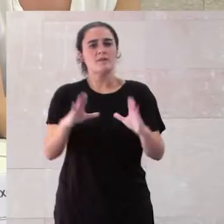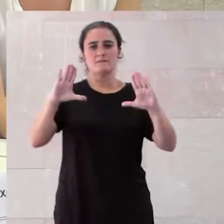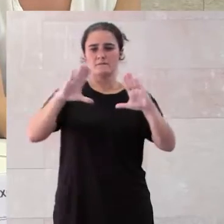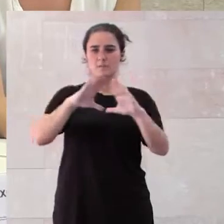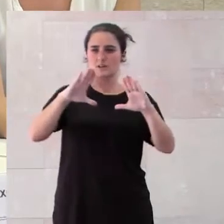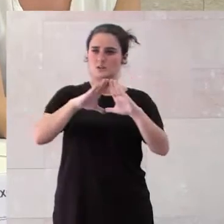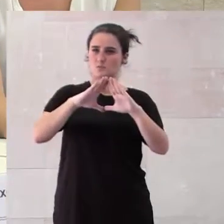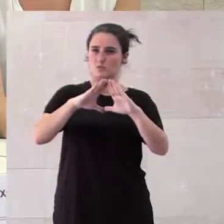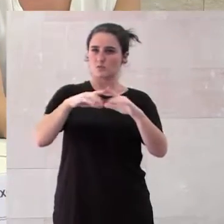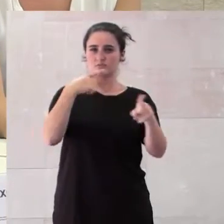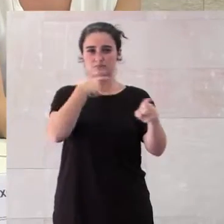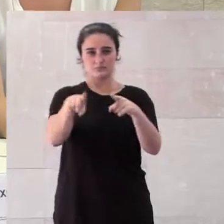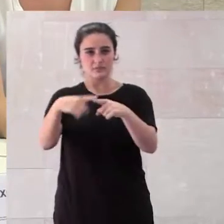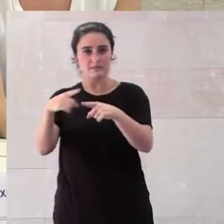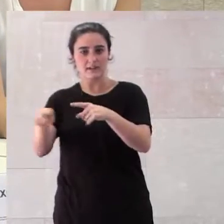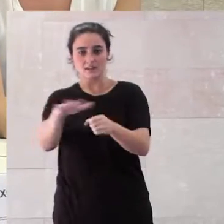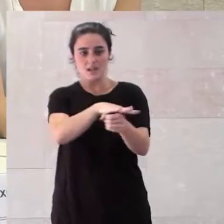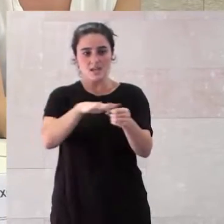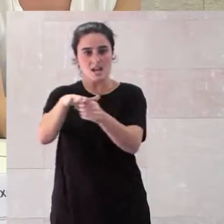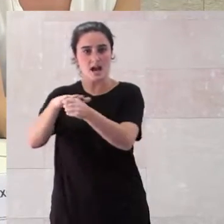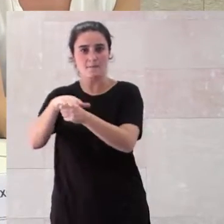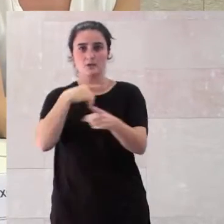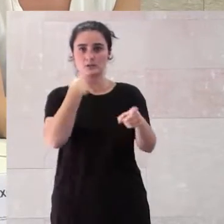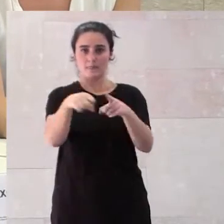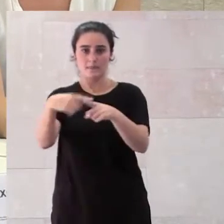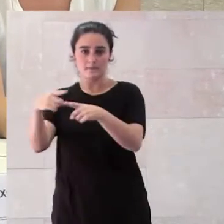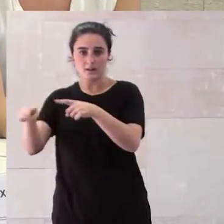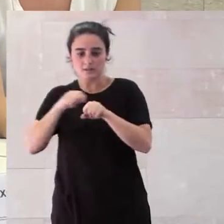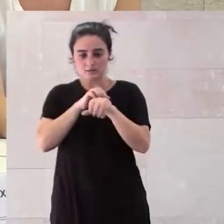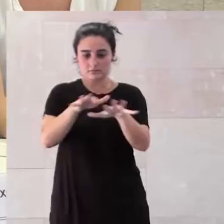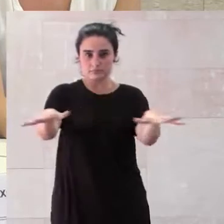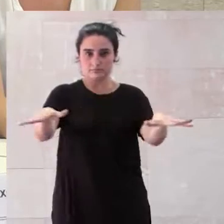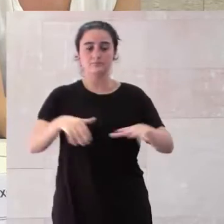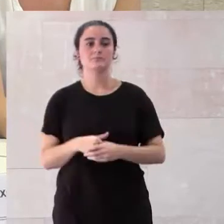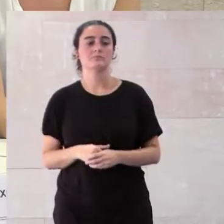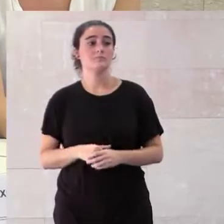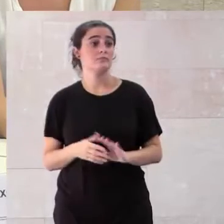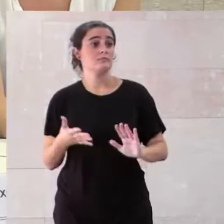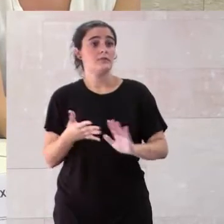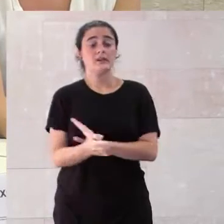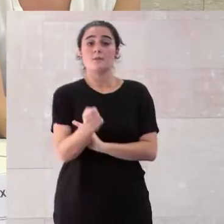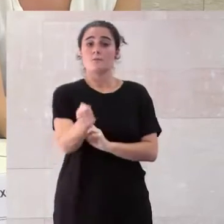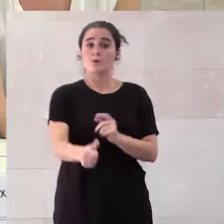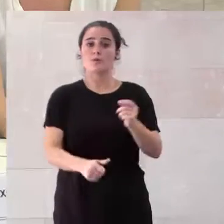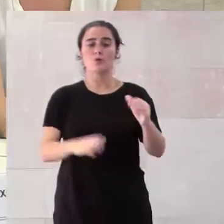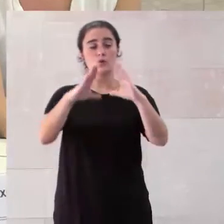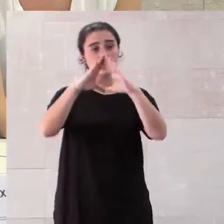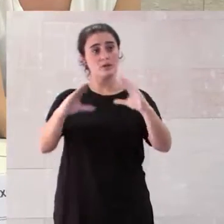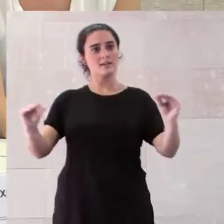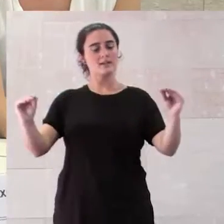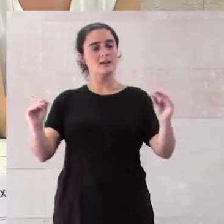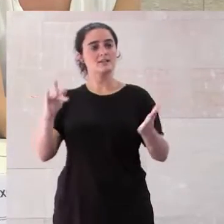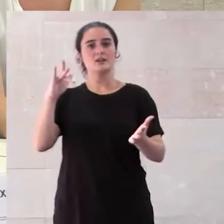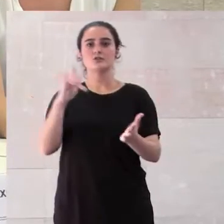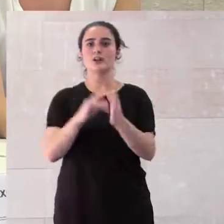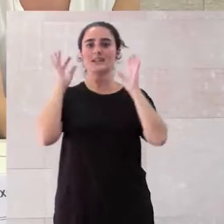otros ámbitos, ¿no? Se ha extendido y se ha diversificado, de tal manera que poco a poco en las universidades se hacían seminarios de